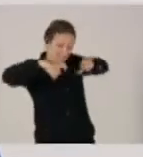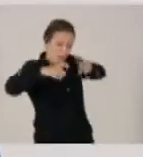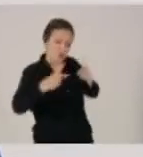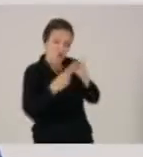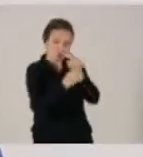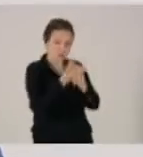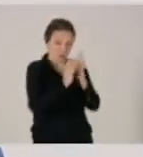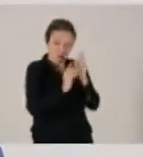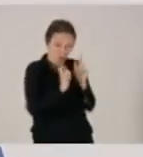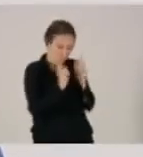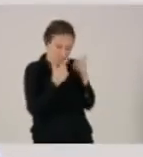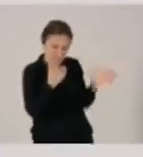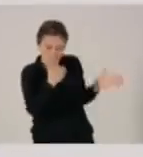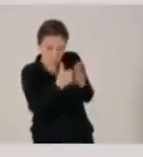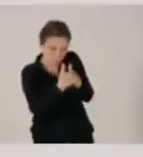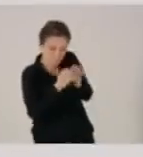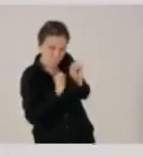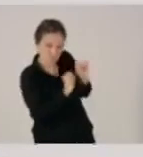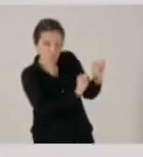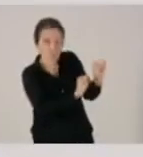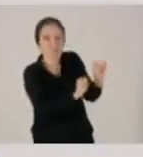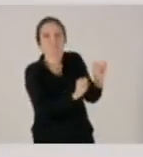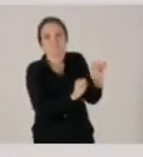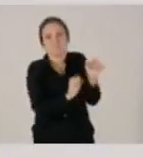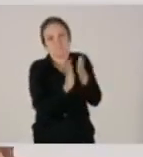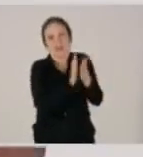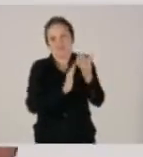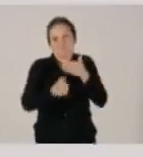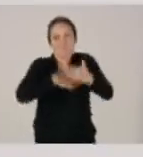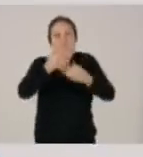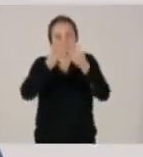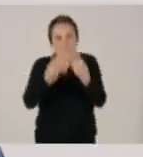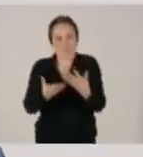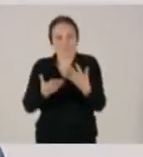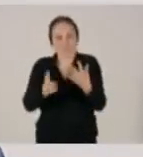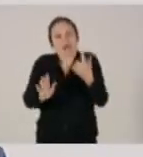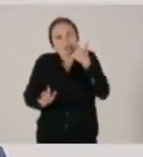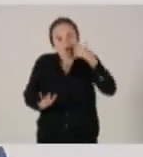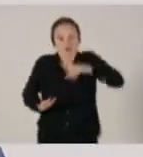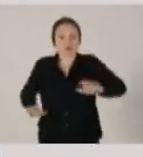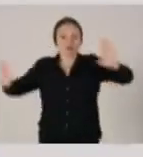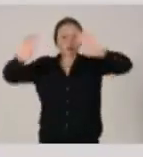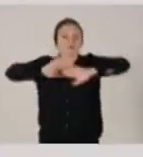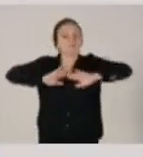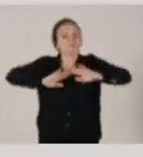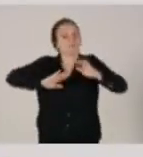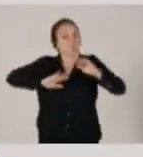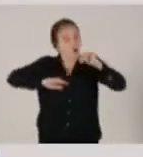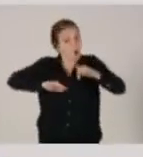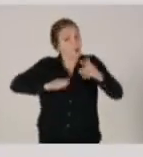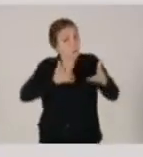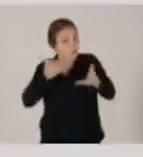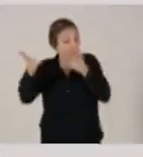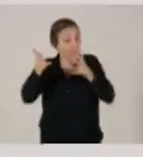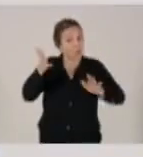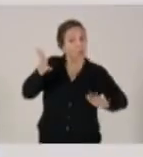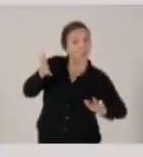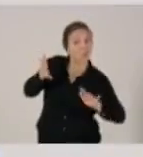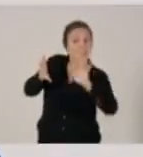importante Esperamos que esta noche a ver la evolución a ver si esos barrancos con Los vientos descendentes pues son capaces de superar las líneas que